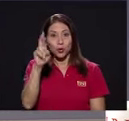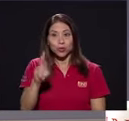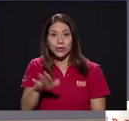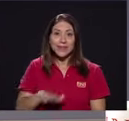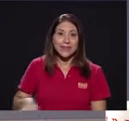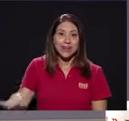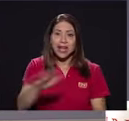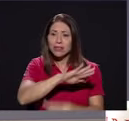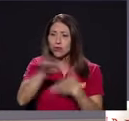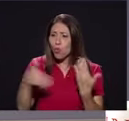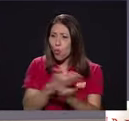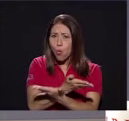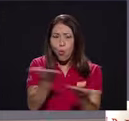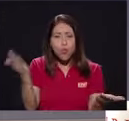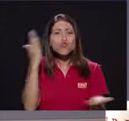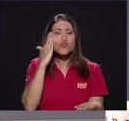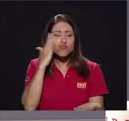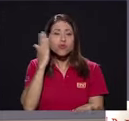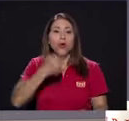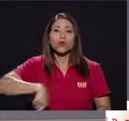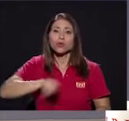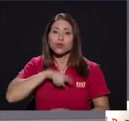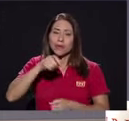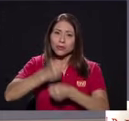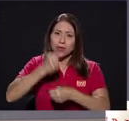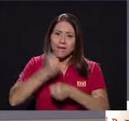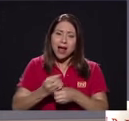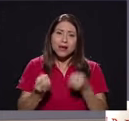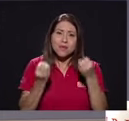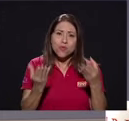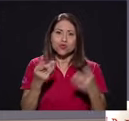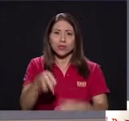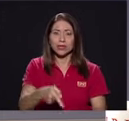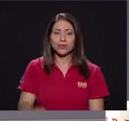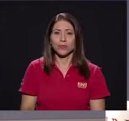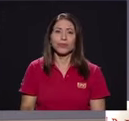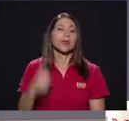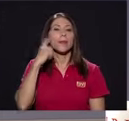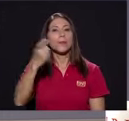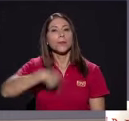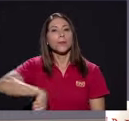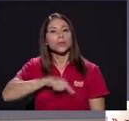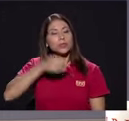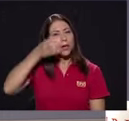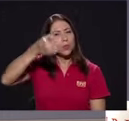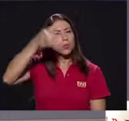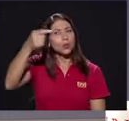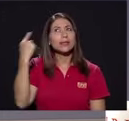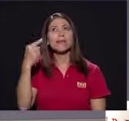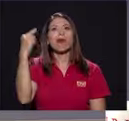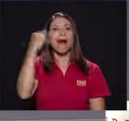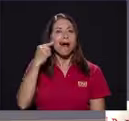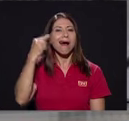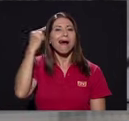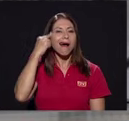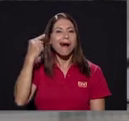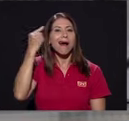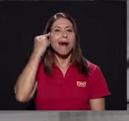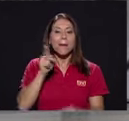de Costa Rica, todos y todas somos conscientes de que tenemos que trabajar mucho en esto, porque en nuestra cultura persiste esa idea